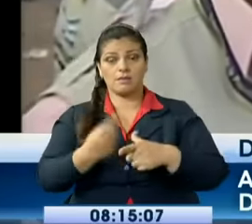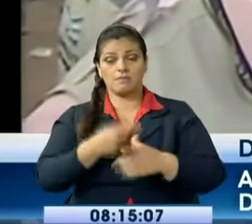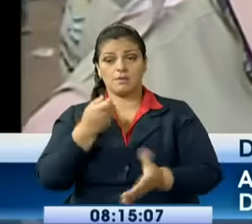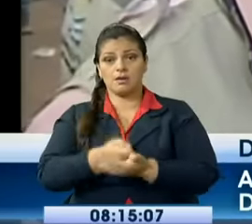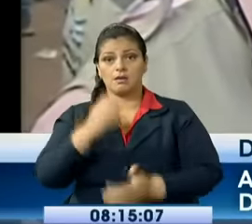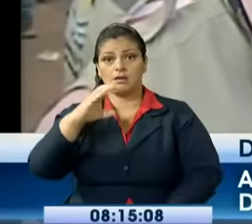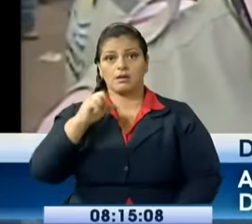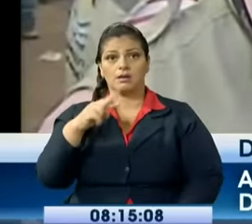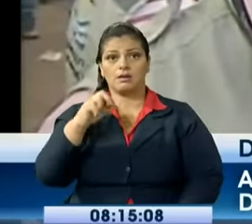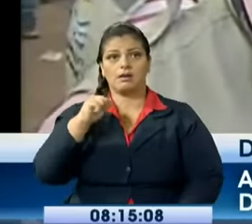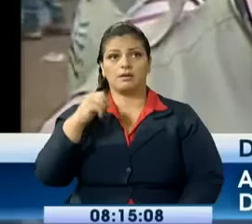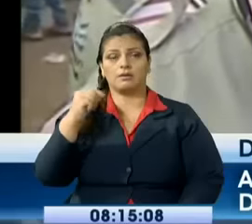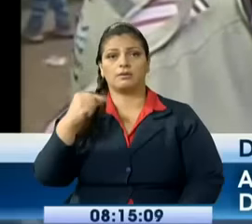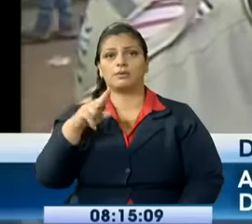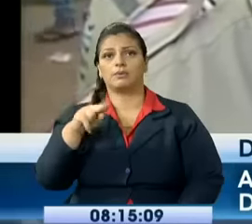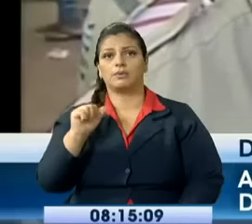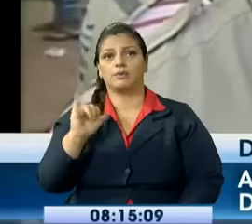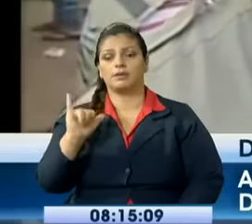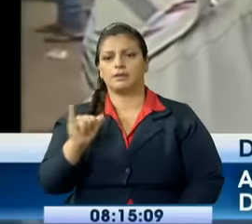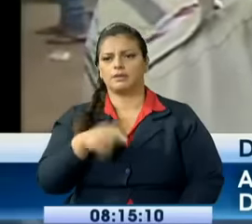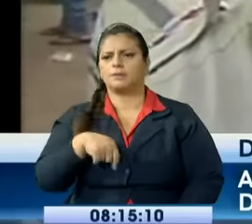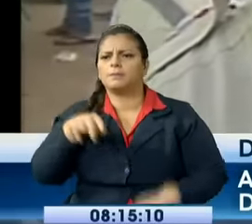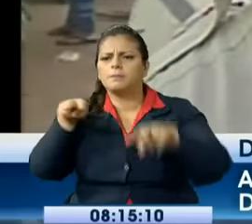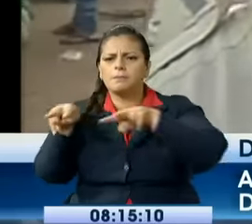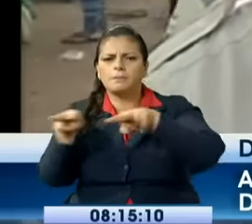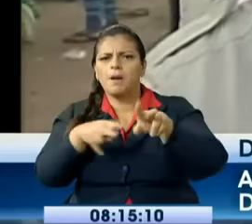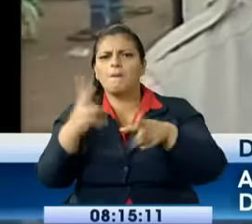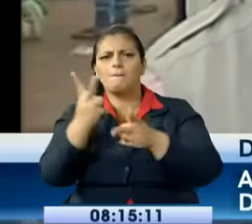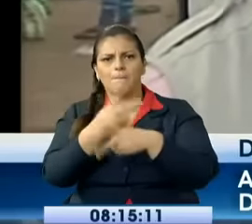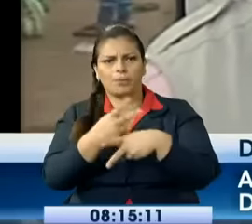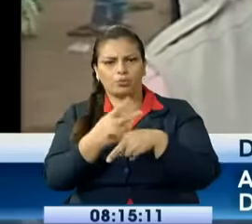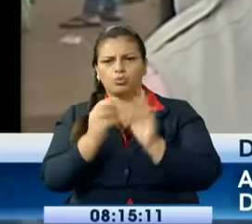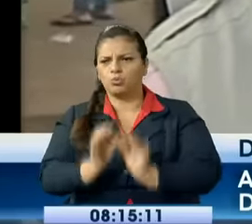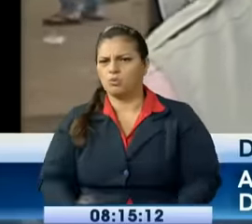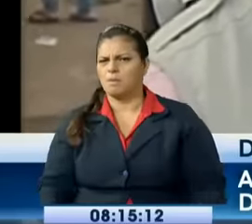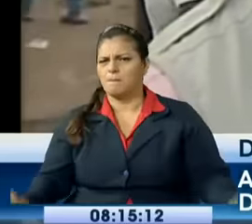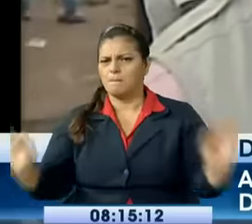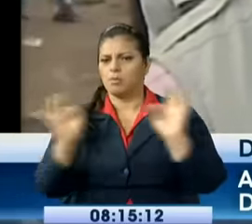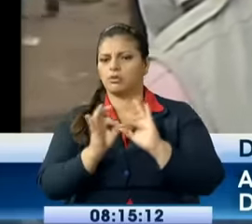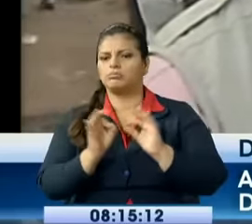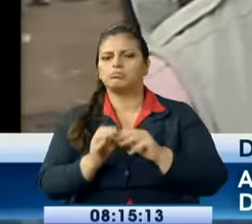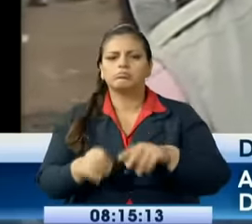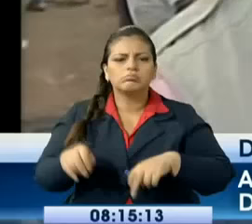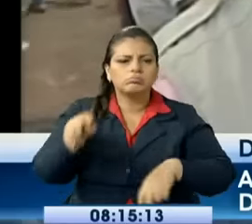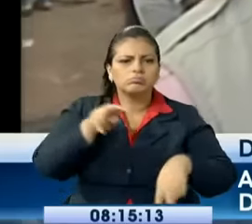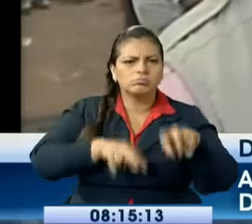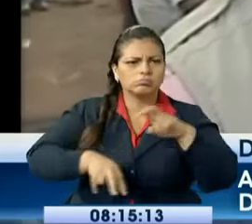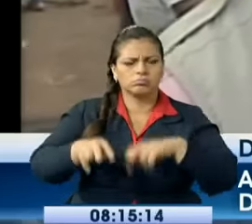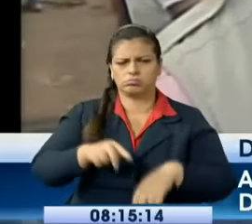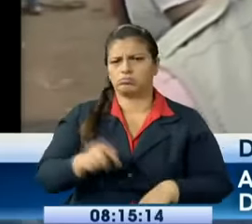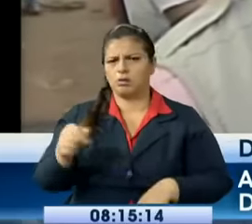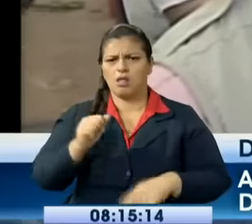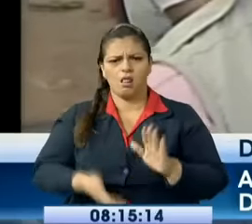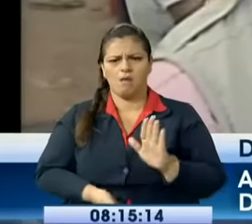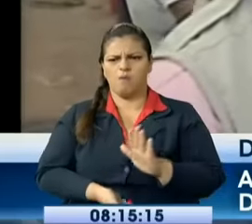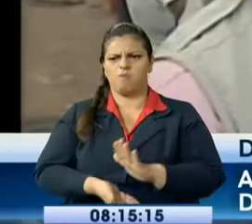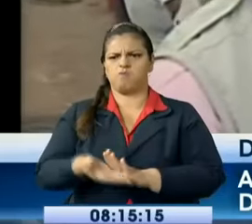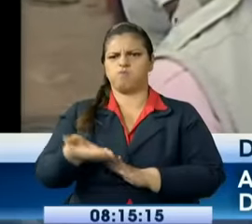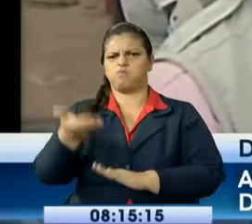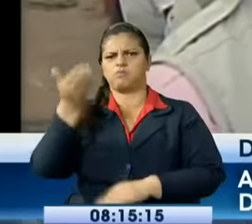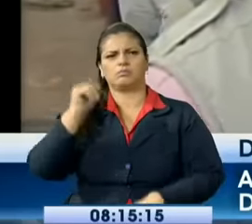los productos de primera necesidad. No ha variado los precios, se mantienen tanto la papa,